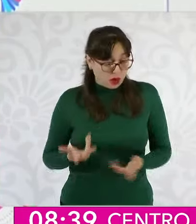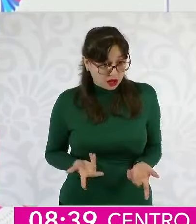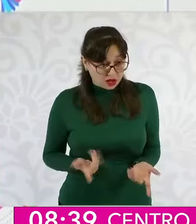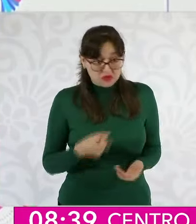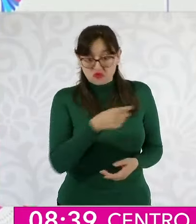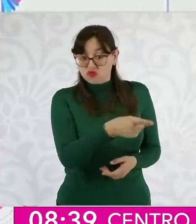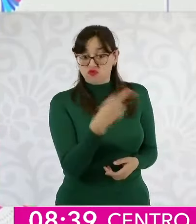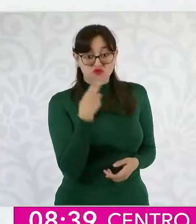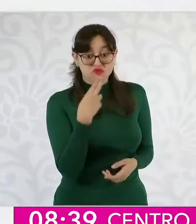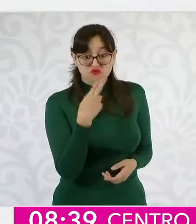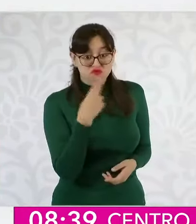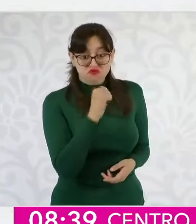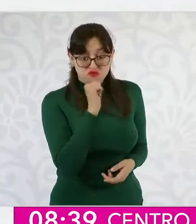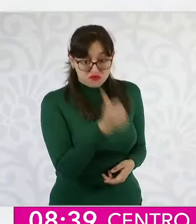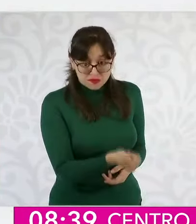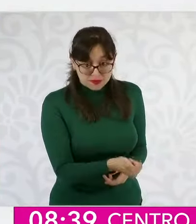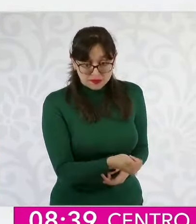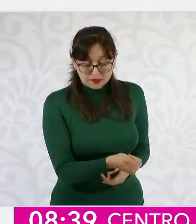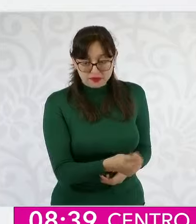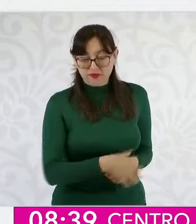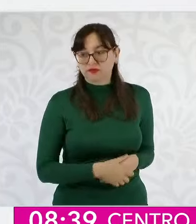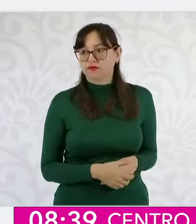Y muchos empresarios dijeron sí.